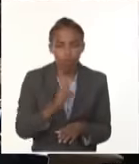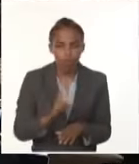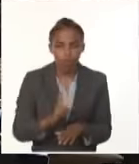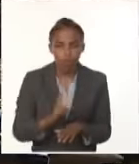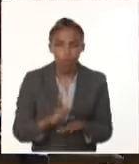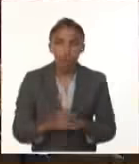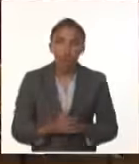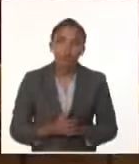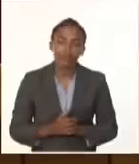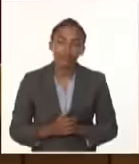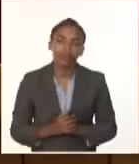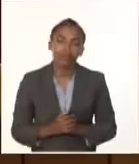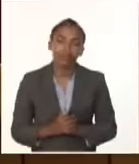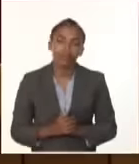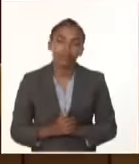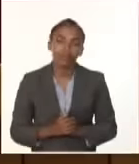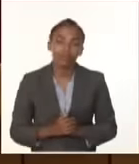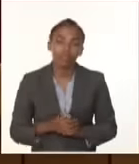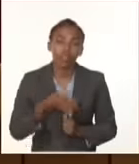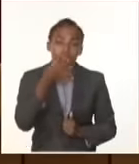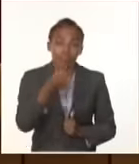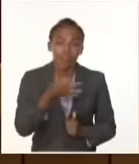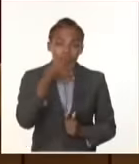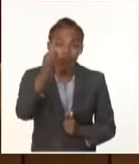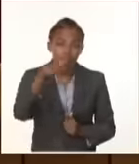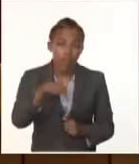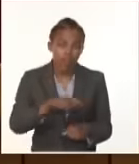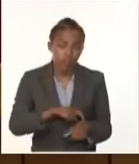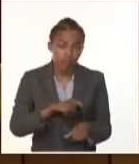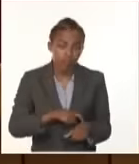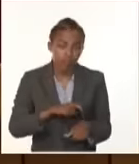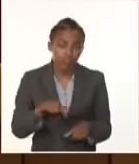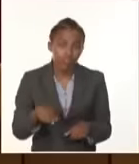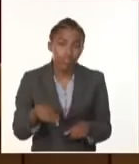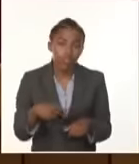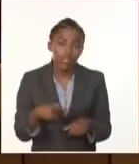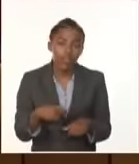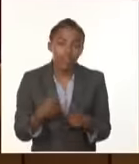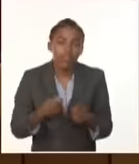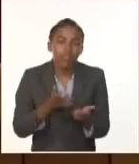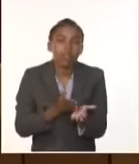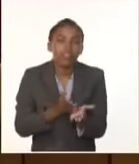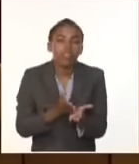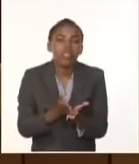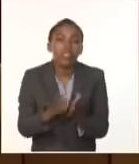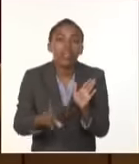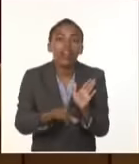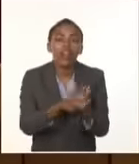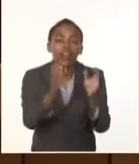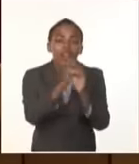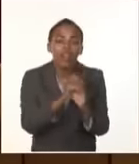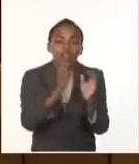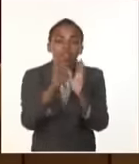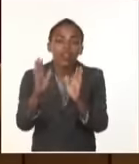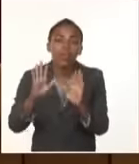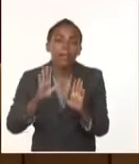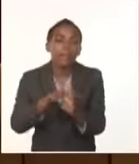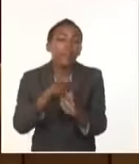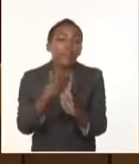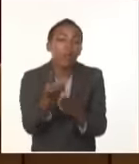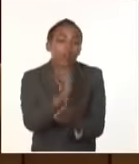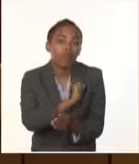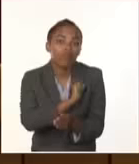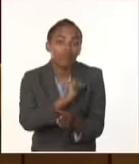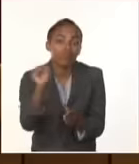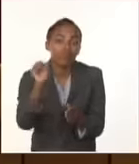proceso. Como se ha dicho, en estos momentos deberán prevalecer la ley y el orden si queremos que triunfen y se fortalezcan todas